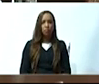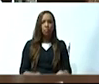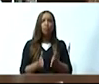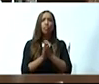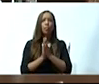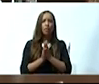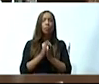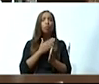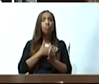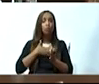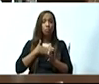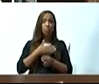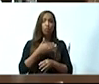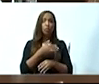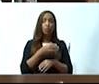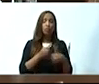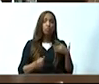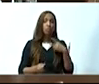Diputado José Santana.